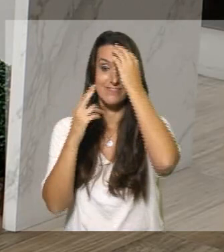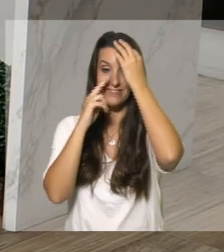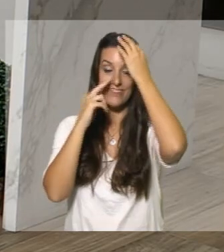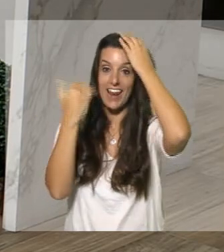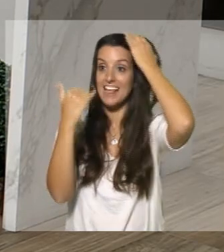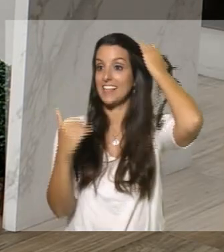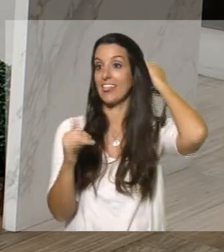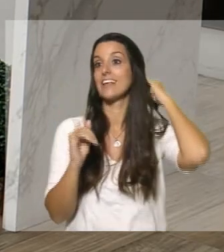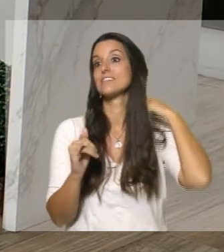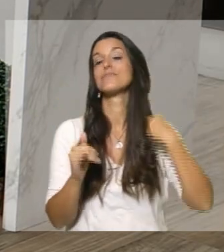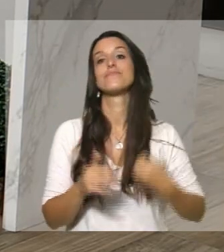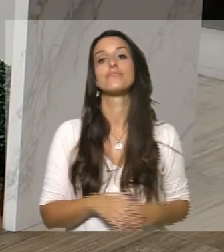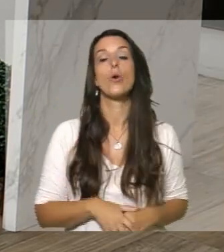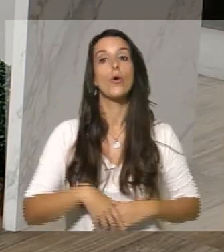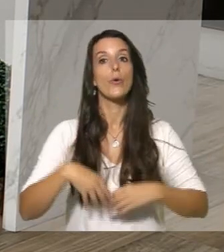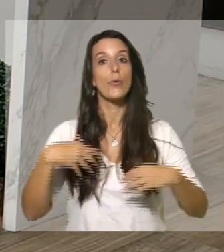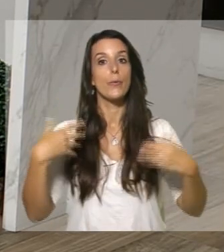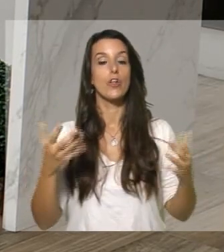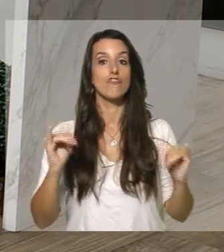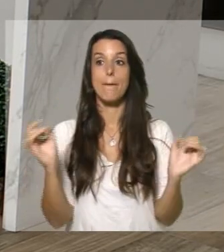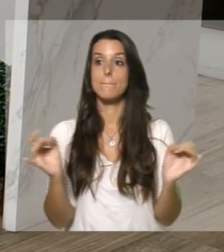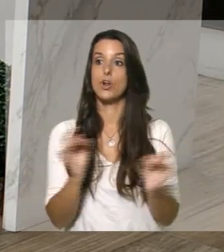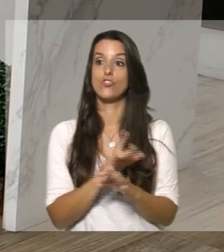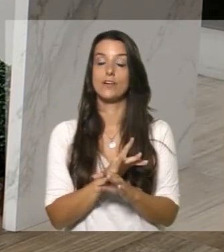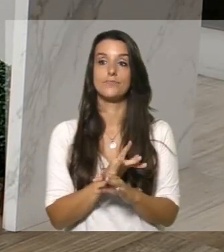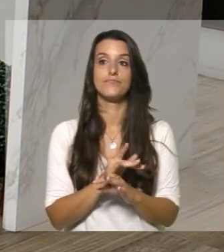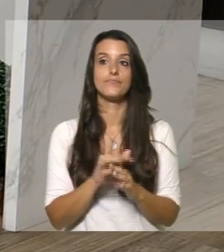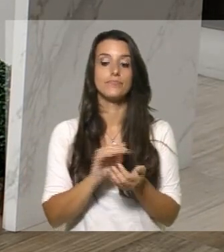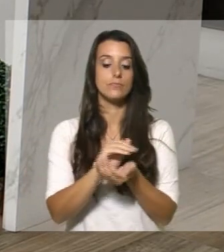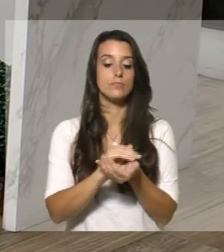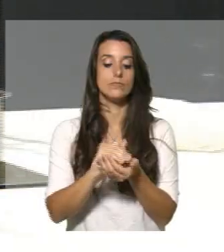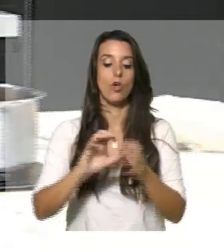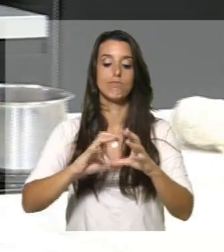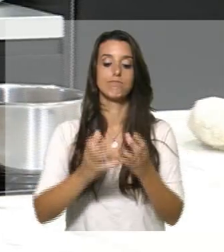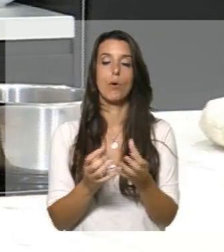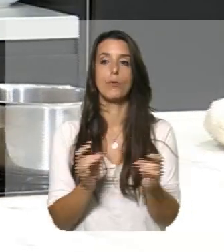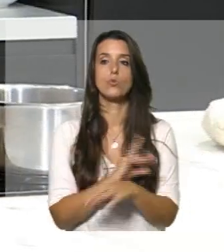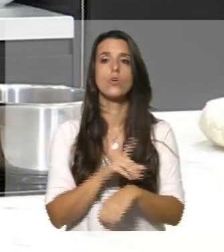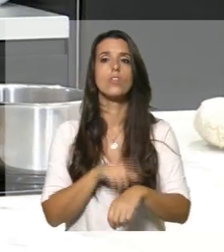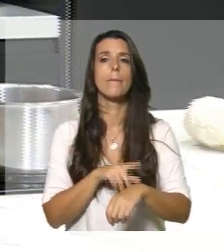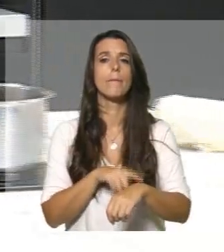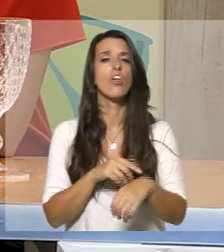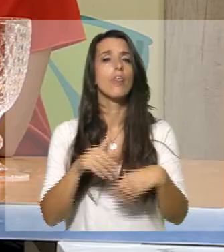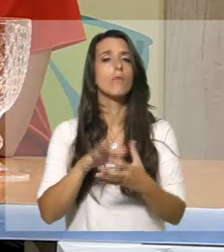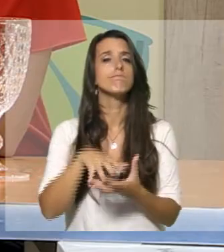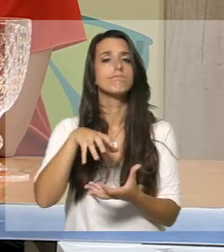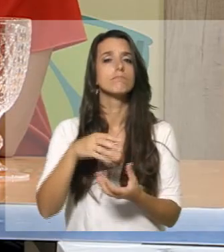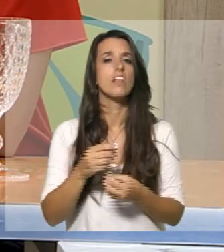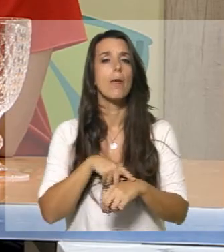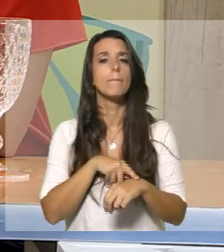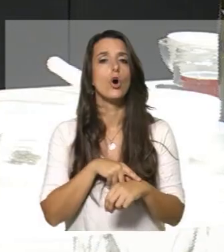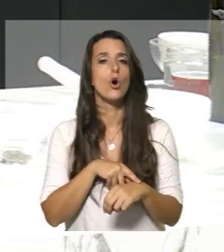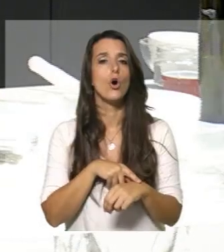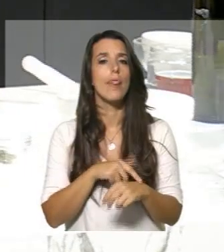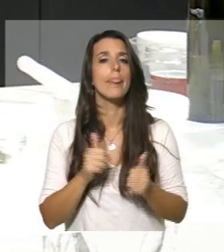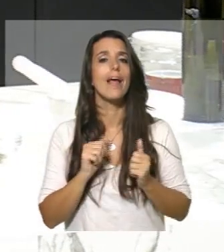recetas. Exactamente. Bueno, acá tenemos la masa ya leudada. ¿Está? El bollito ya leudado. ¿Cuánto se tiene que dejar leudar, más o menos? ¿Cuánto